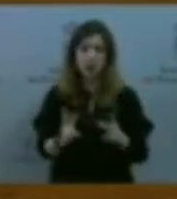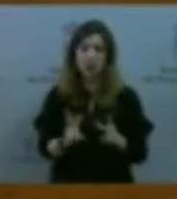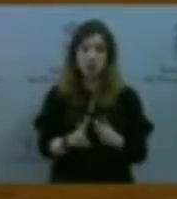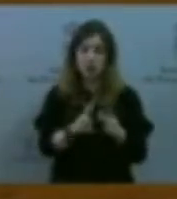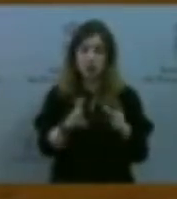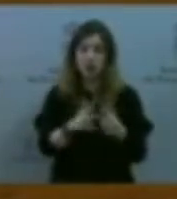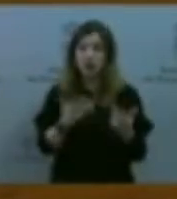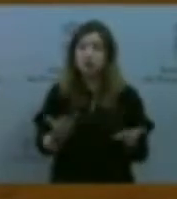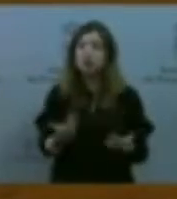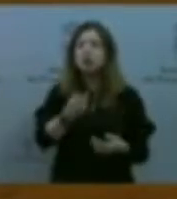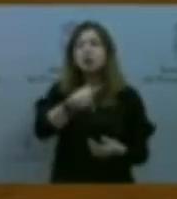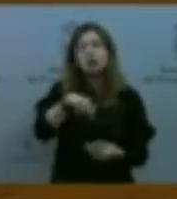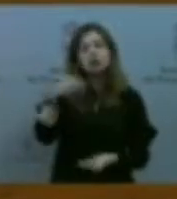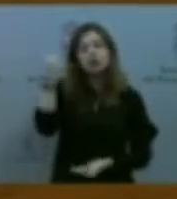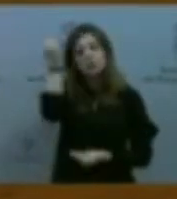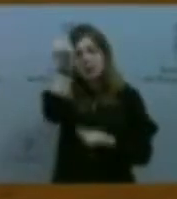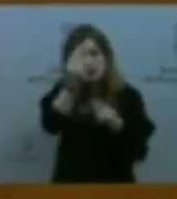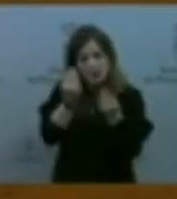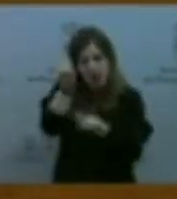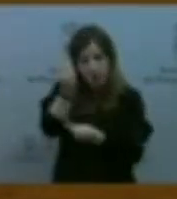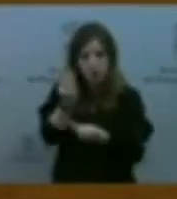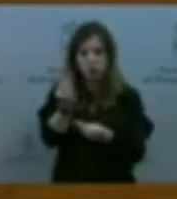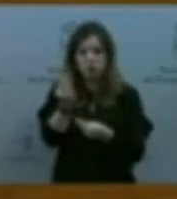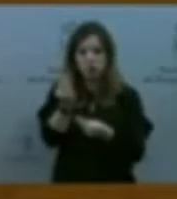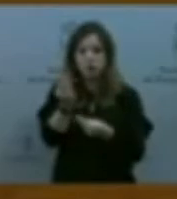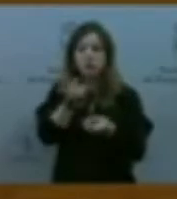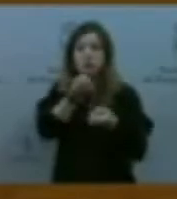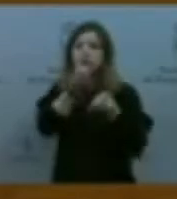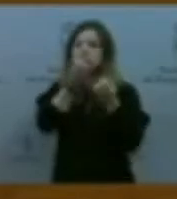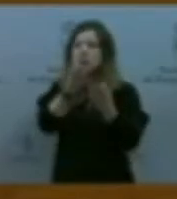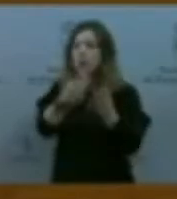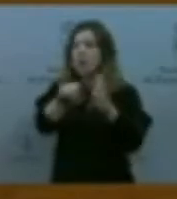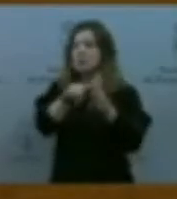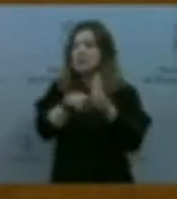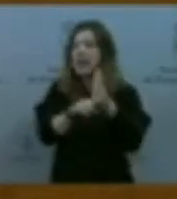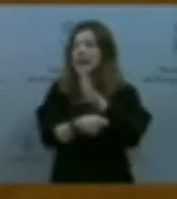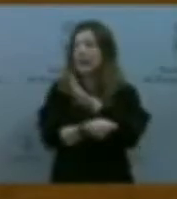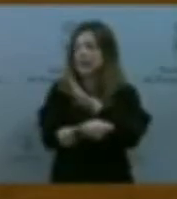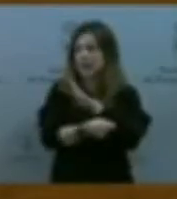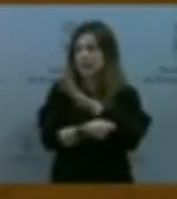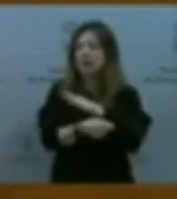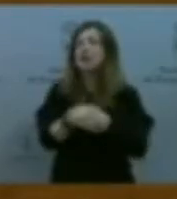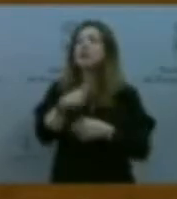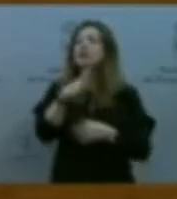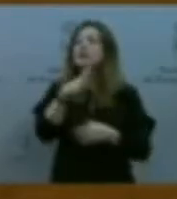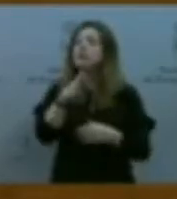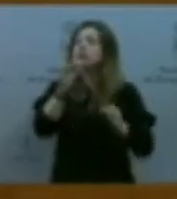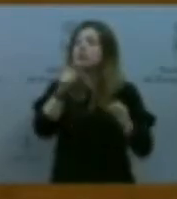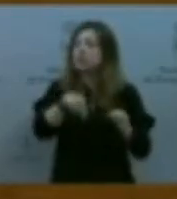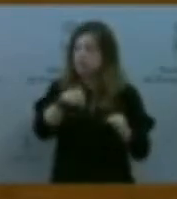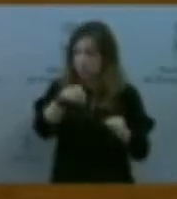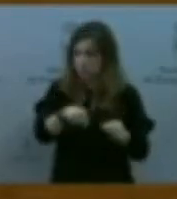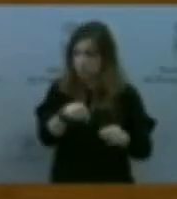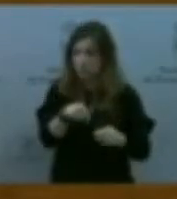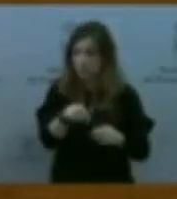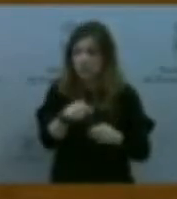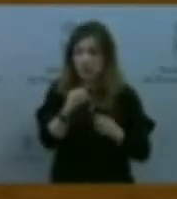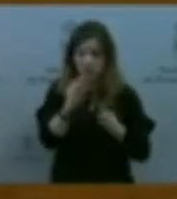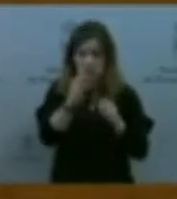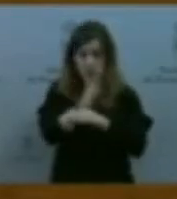una serie de medidas que, por cierto, votó esta misma Cámara por unanimidad,